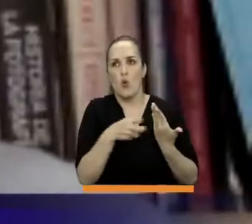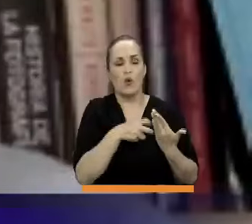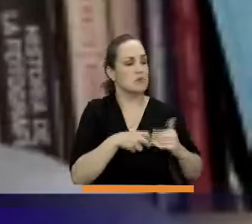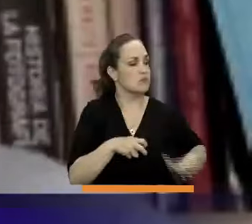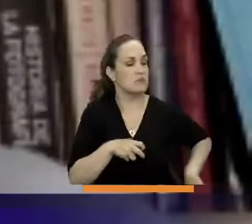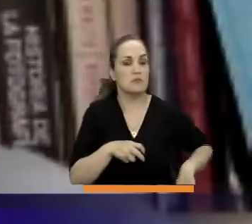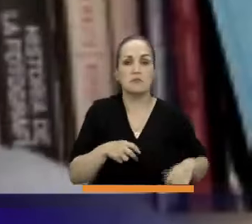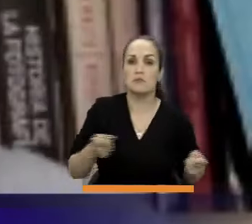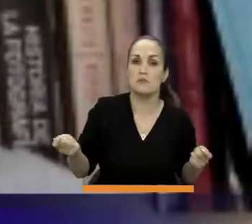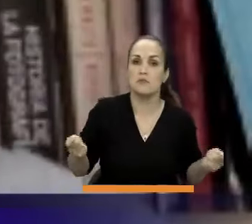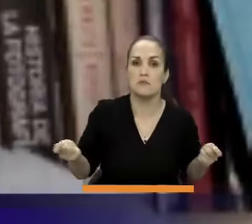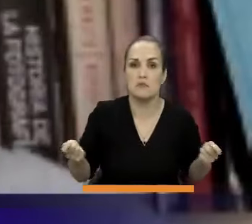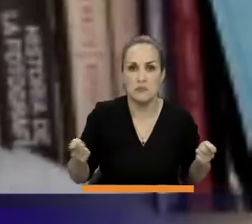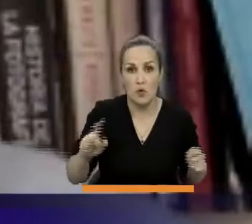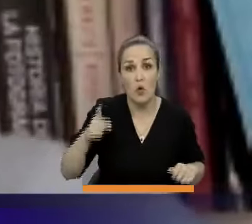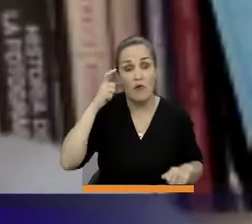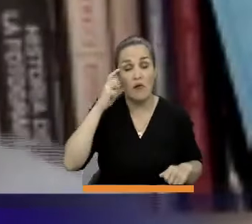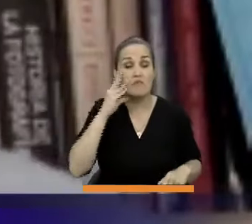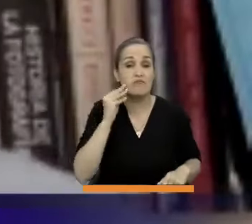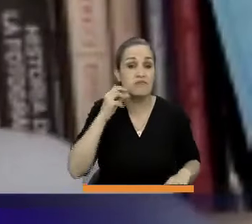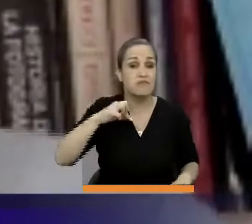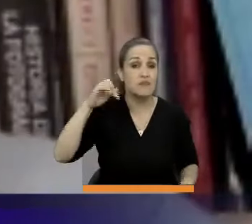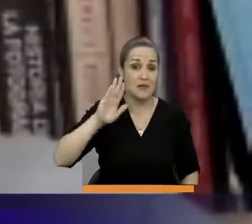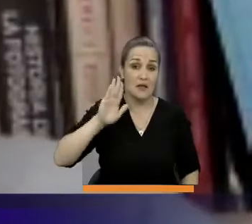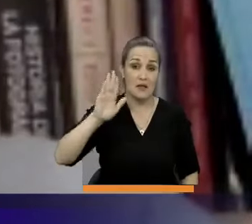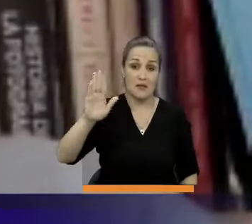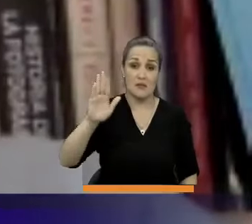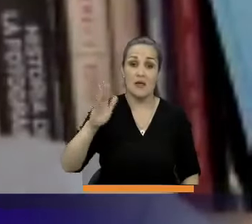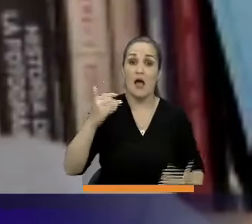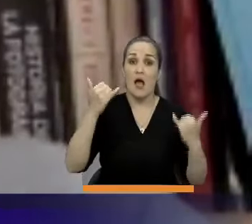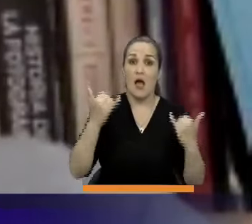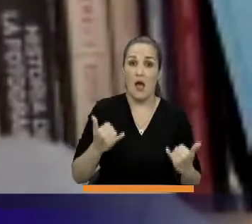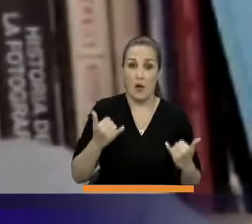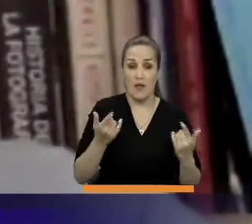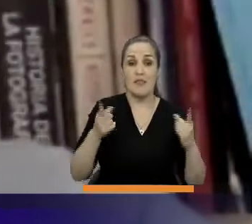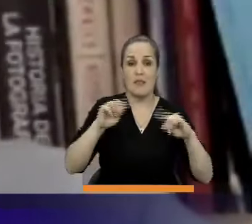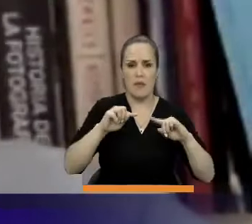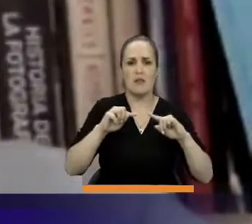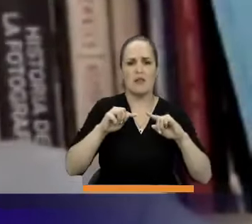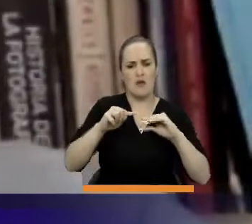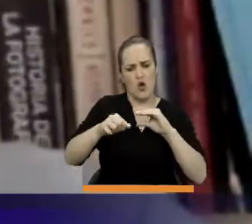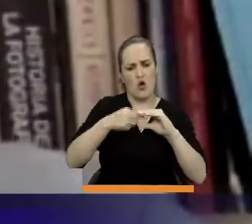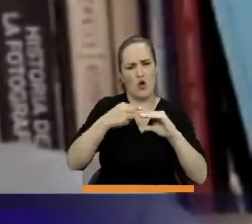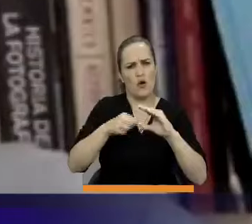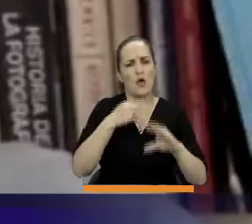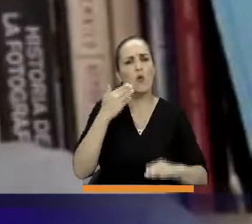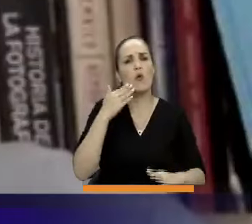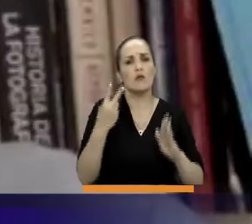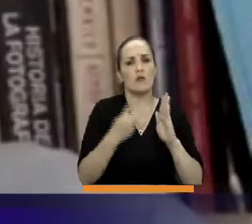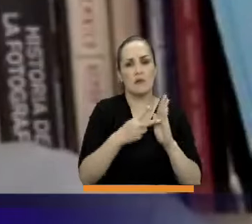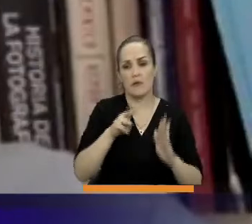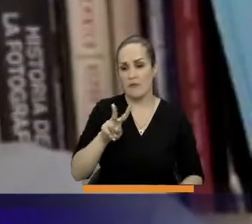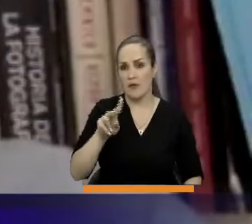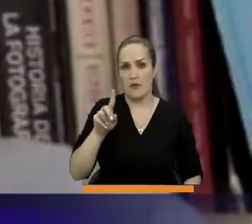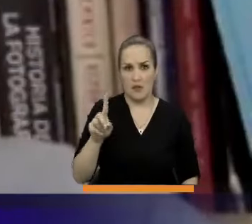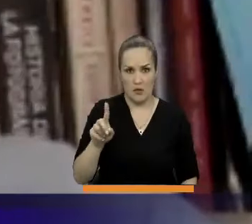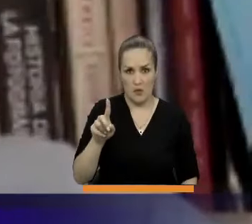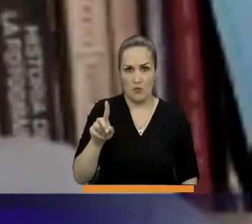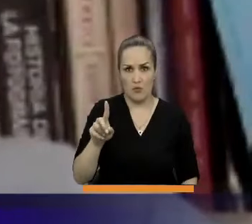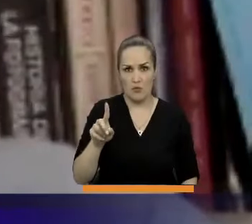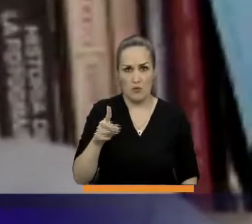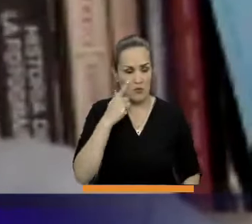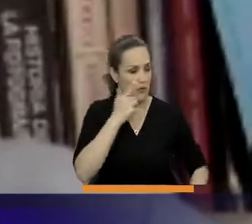una magnitud. Apple nos envía un correo en 2021 sobre las